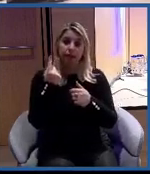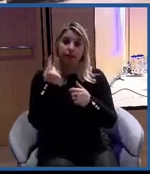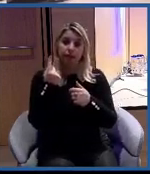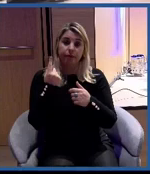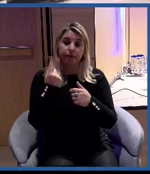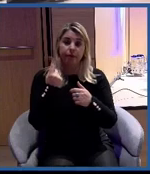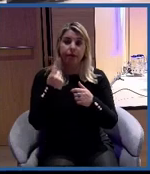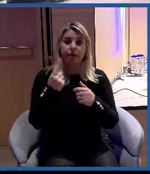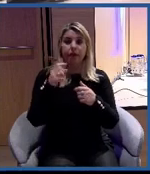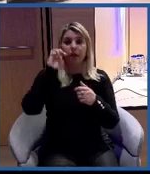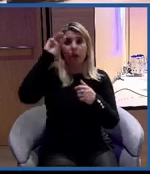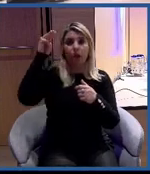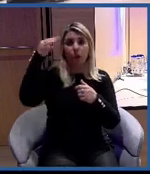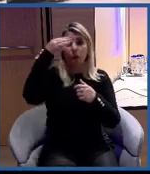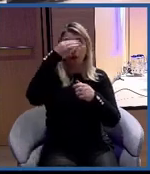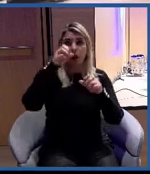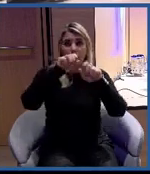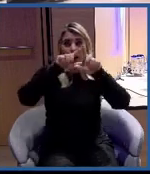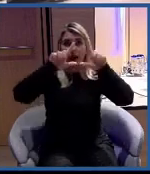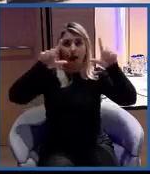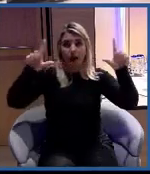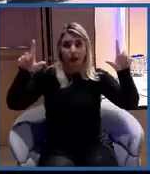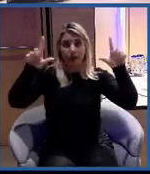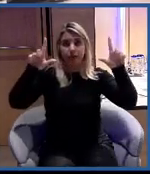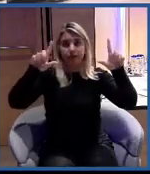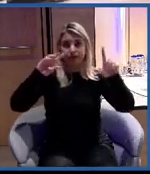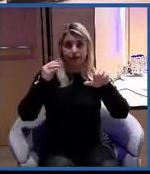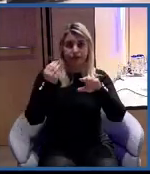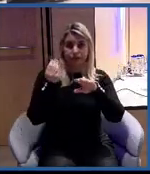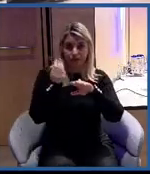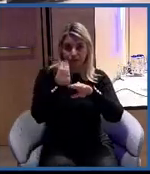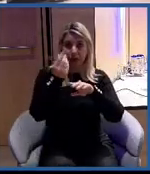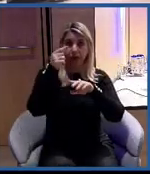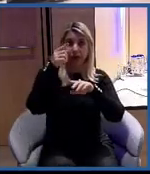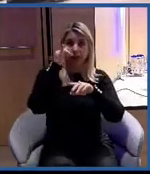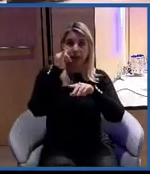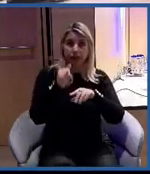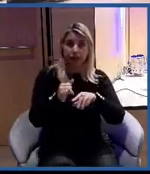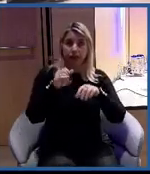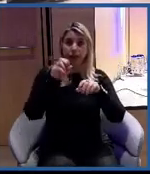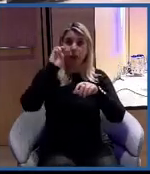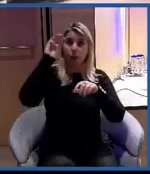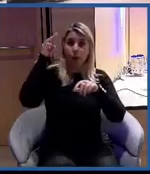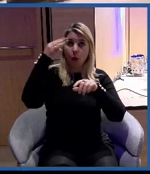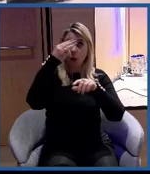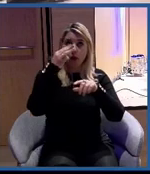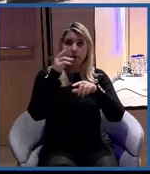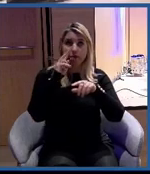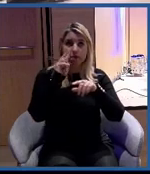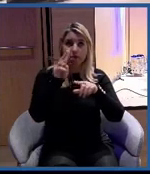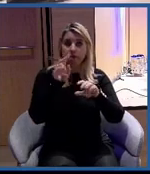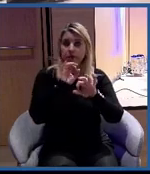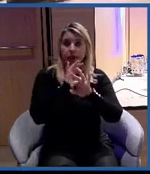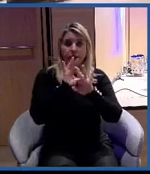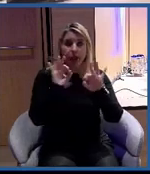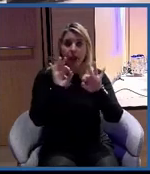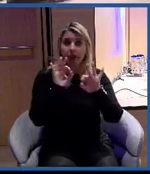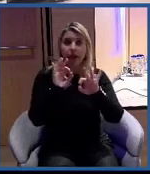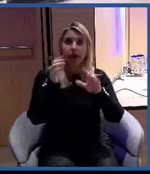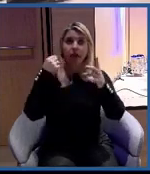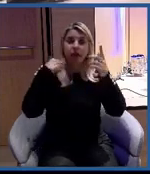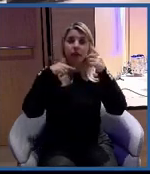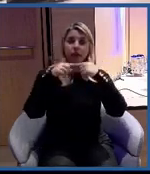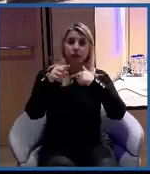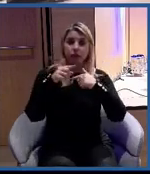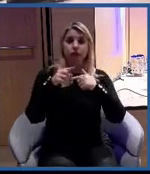página web del candidato o candidata si no había nada en la página web que nos pasó fuimos a la página